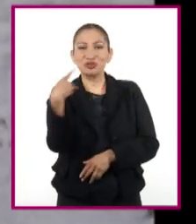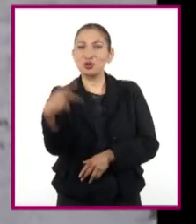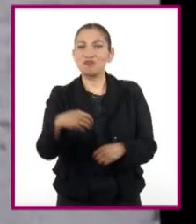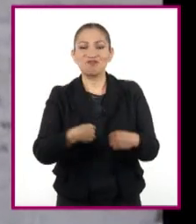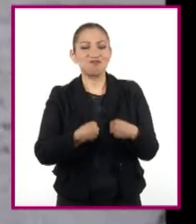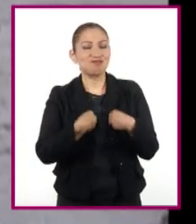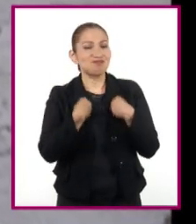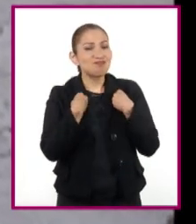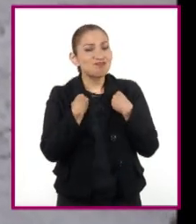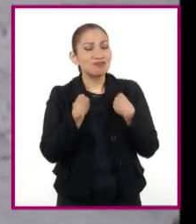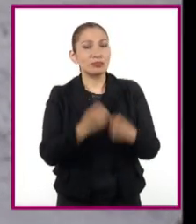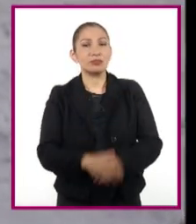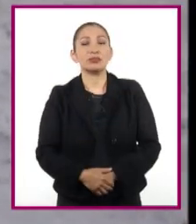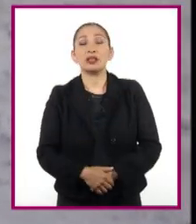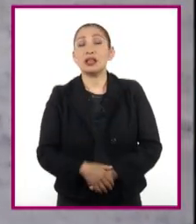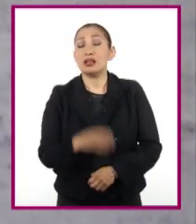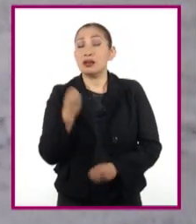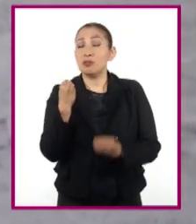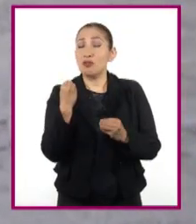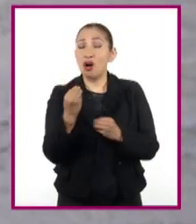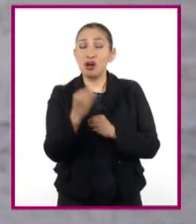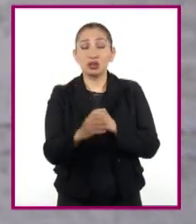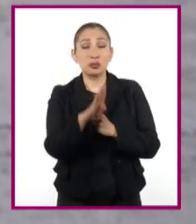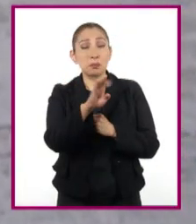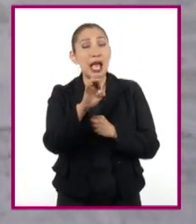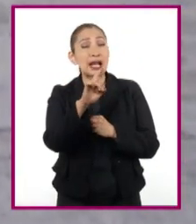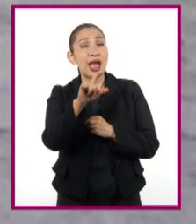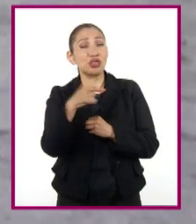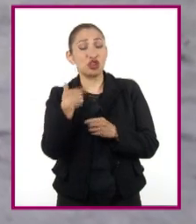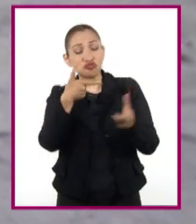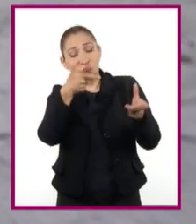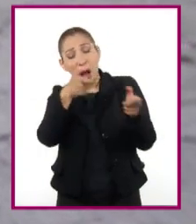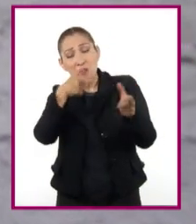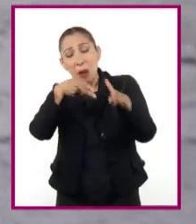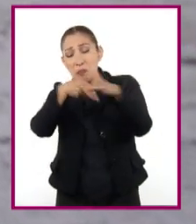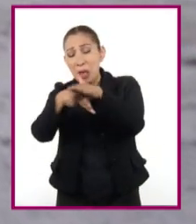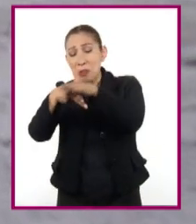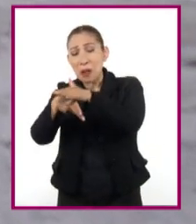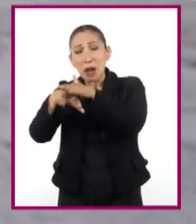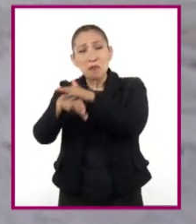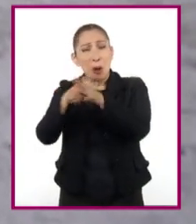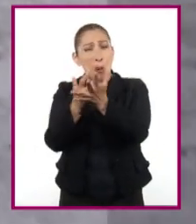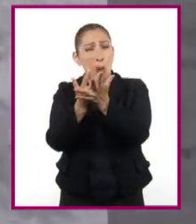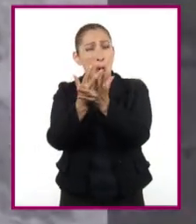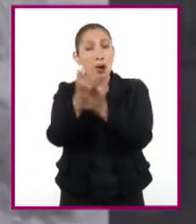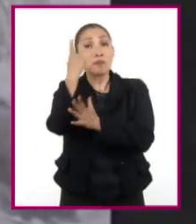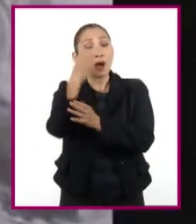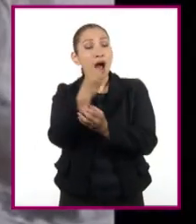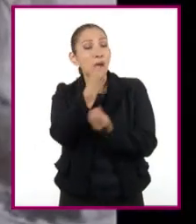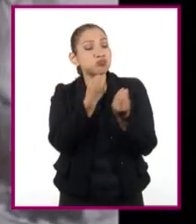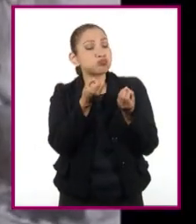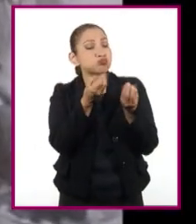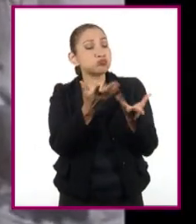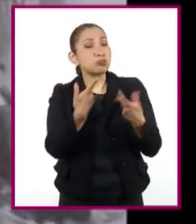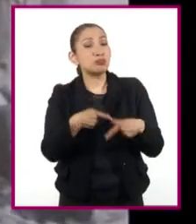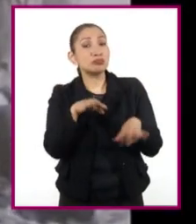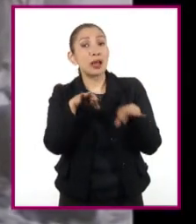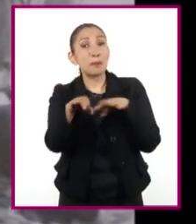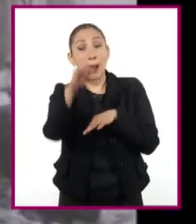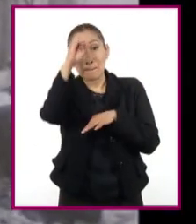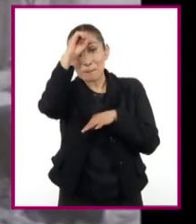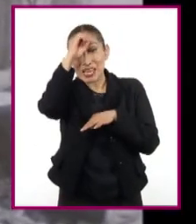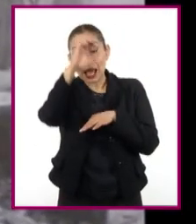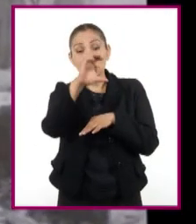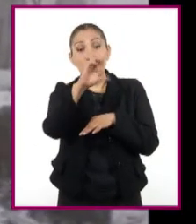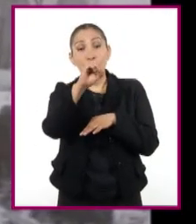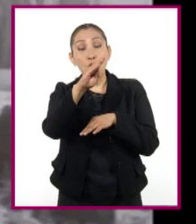su supervivencia. Cientos de miles de berrendos fueron cazados indiscriminadamente para alimentar a los trabajadores de las minas